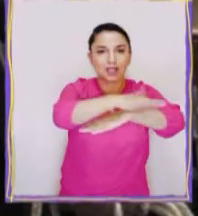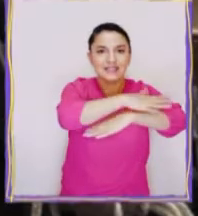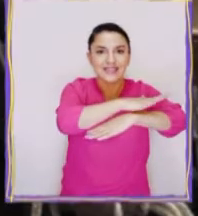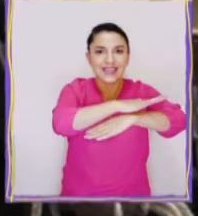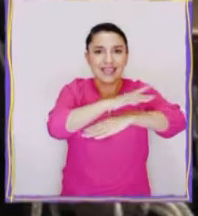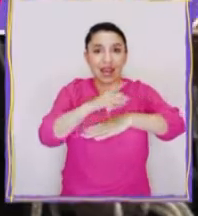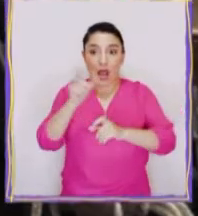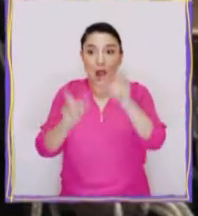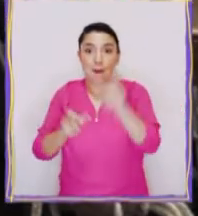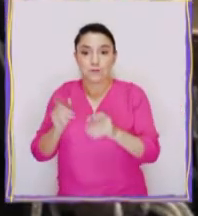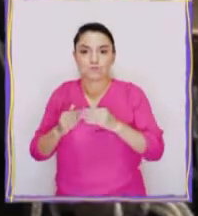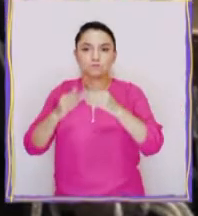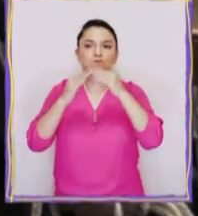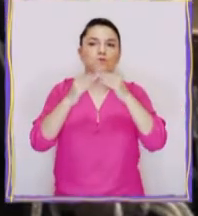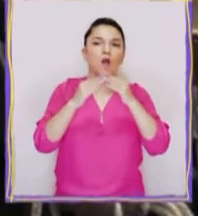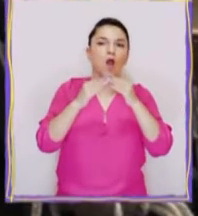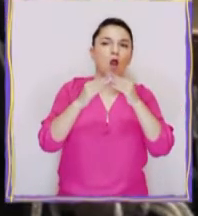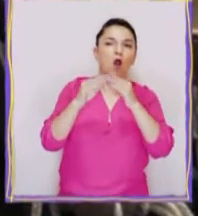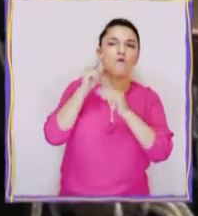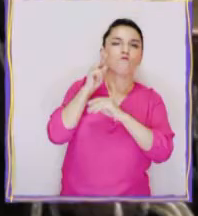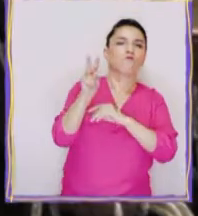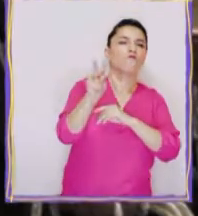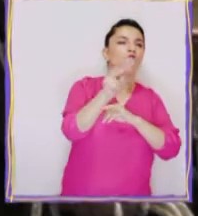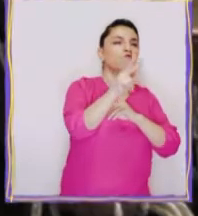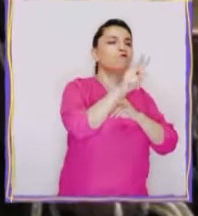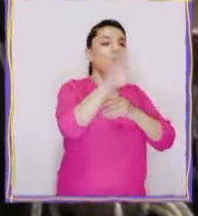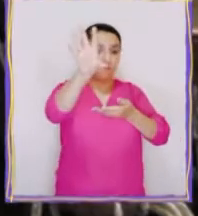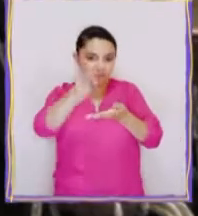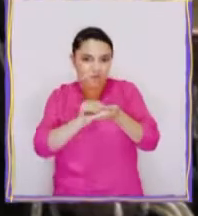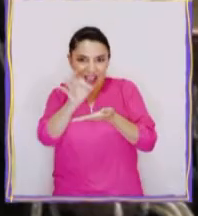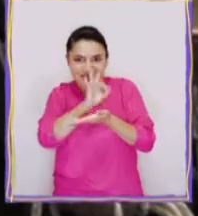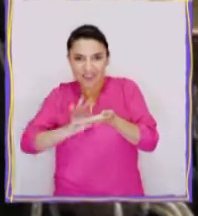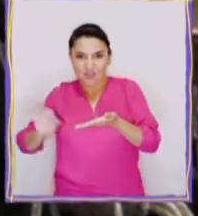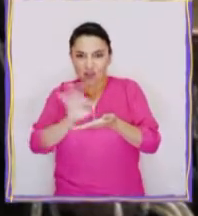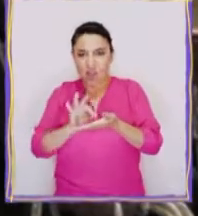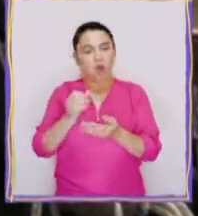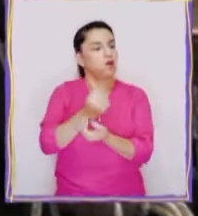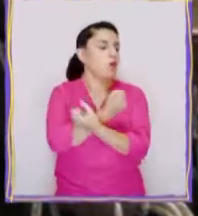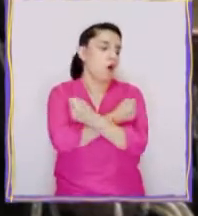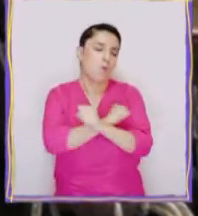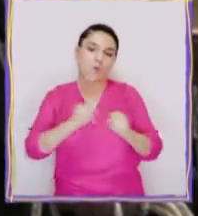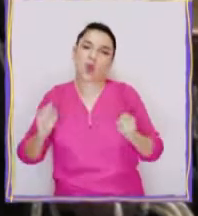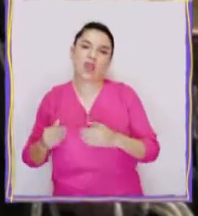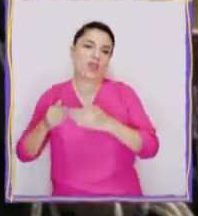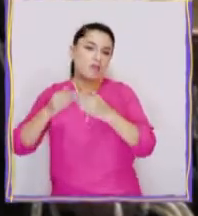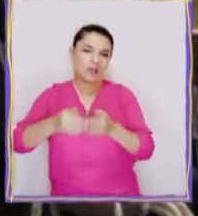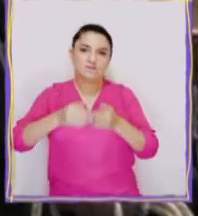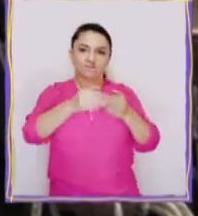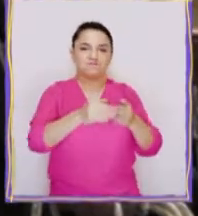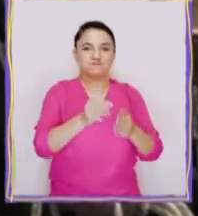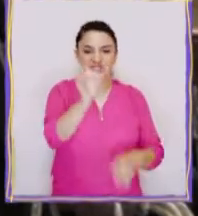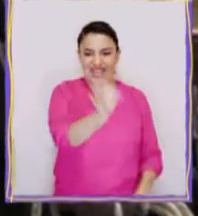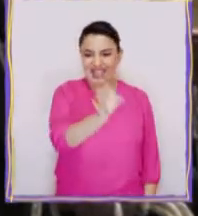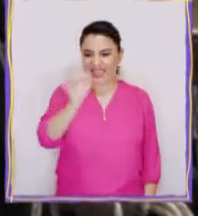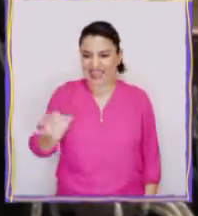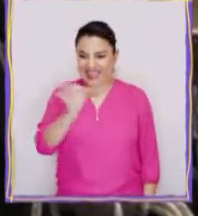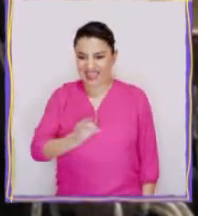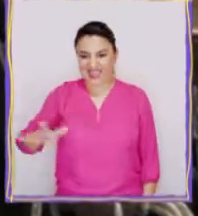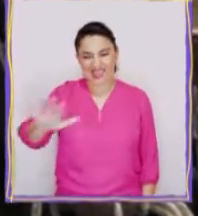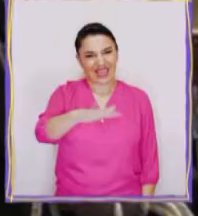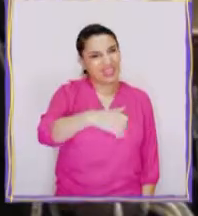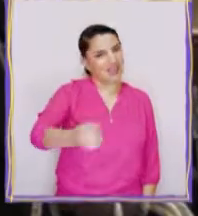en lo que los propios marinos podían ver en sus viajes. No se puede navegar así. Las islas están